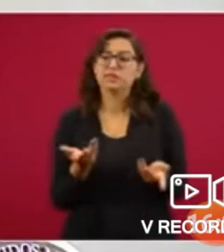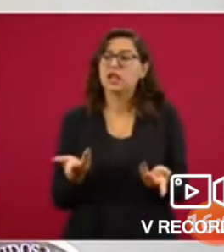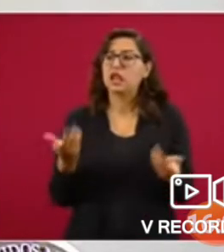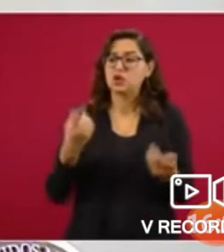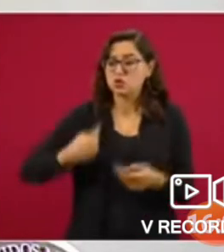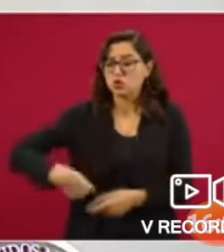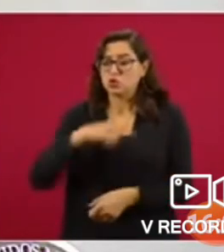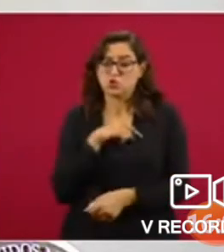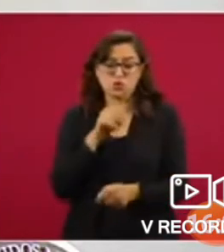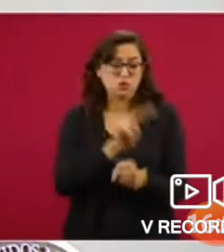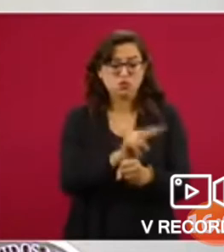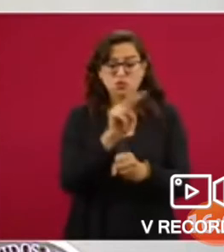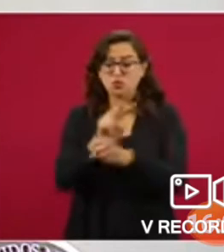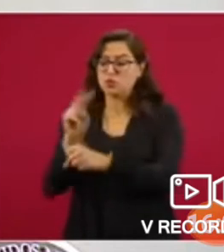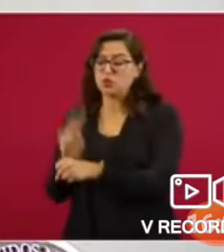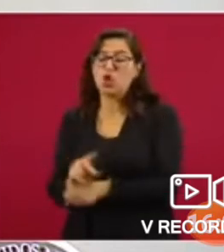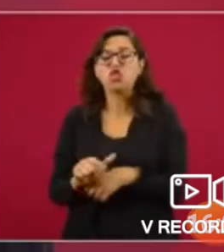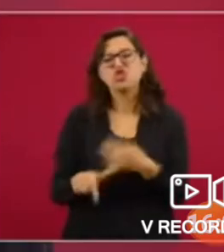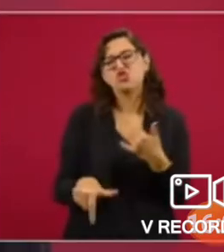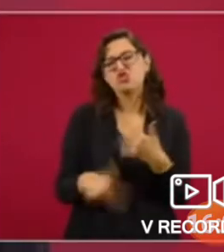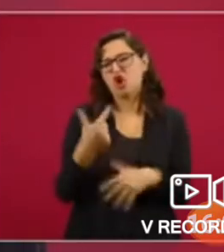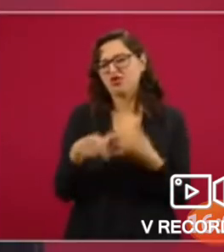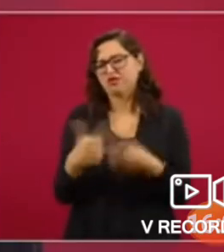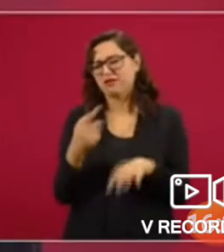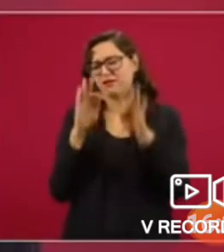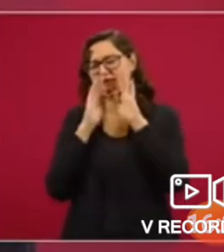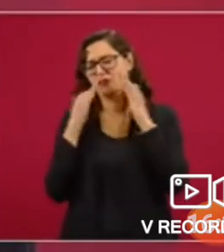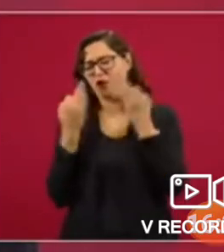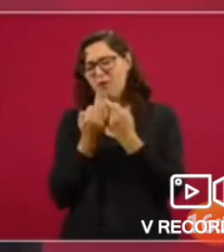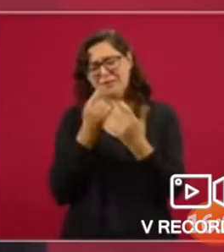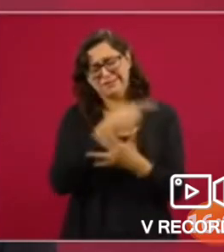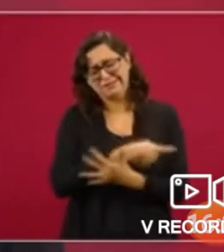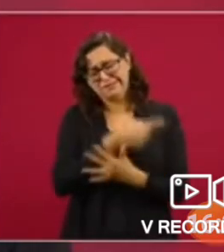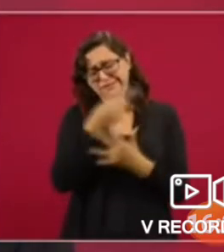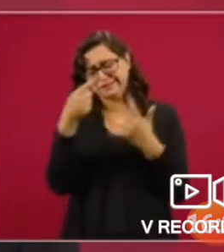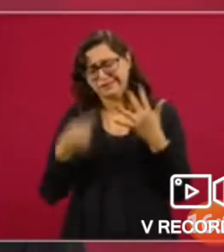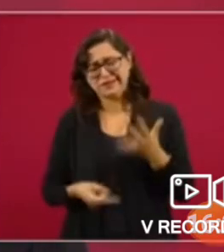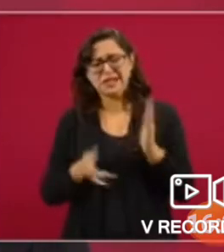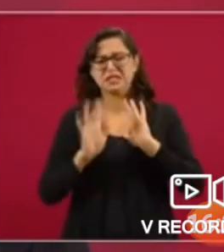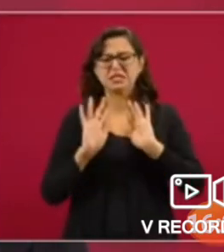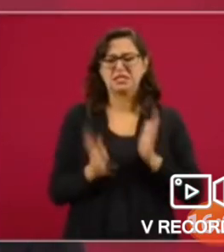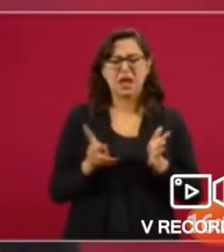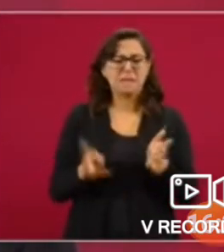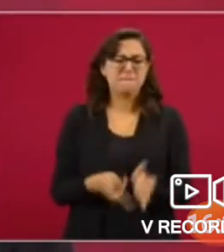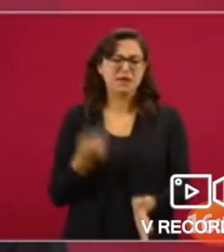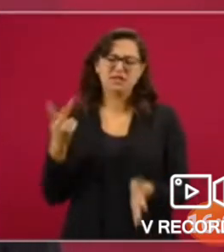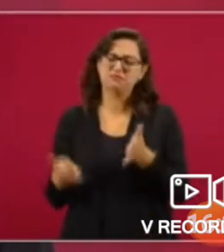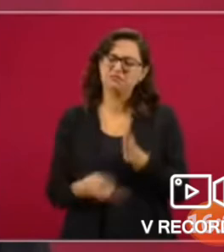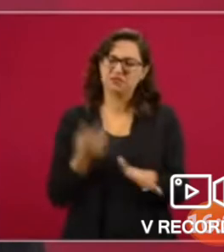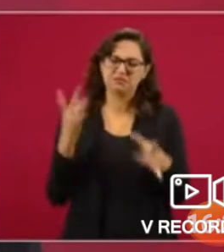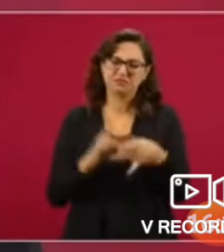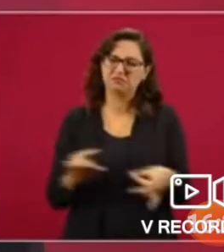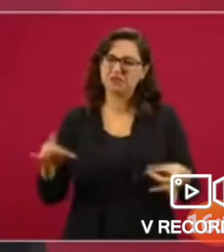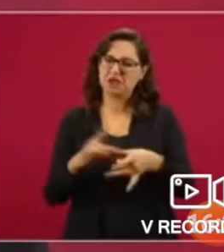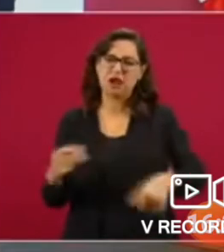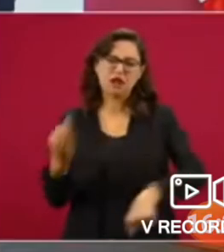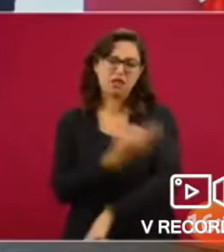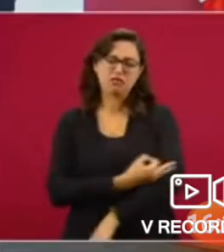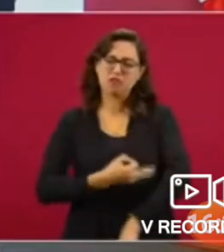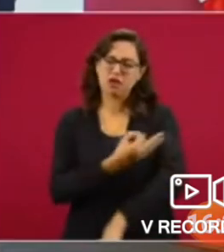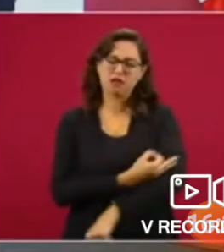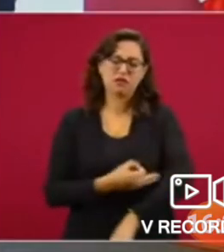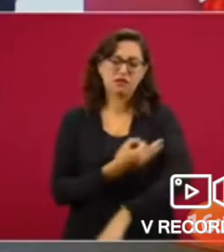que tiene 12 componentes técnicos que lo hemos explicado también varias veces en la conferencia de prensa técnica de la tarde, de